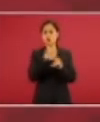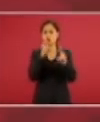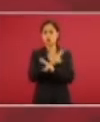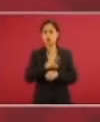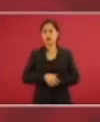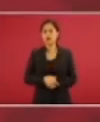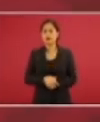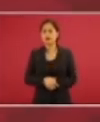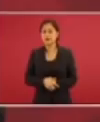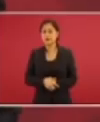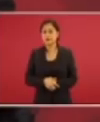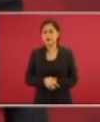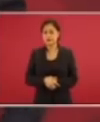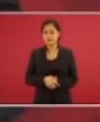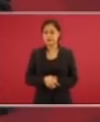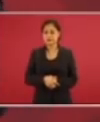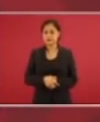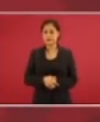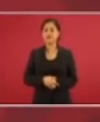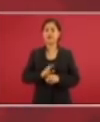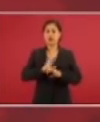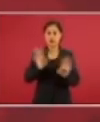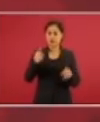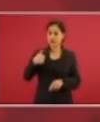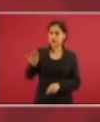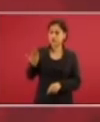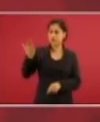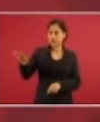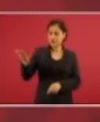hay un pedido mayor de otros 5,000.